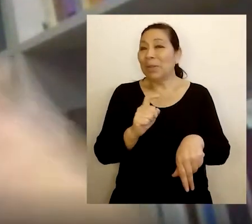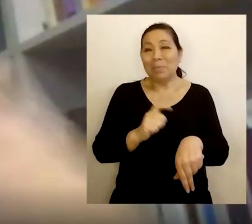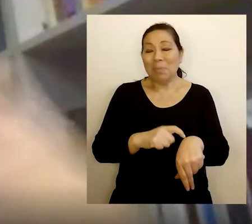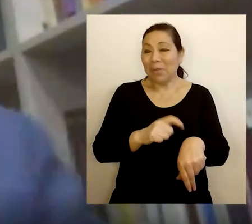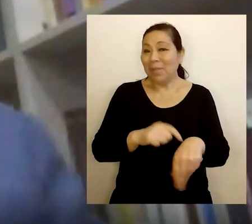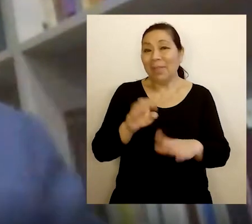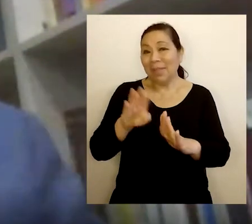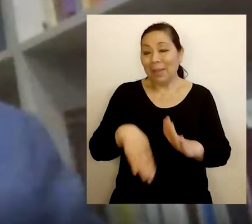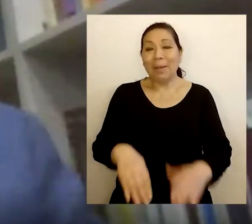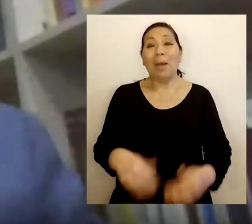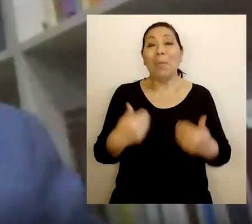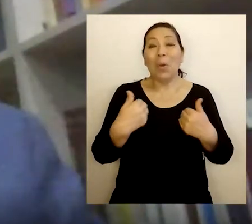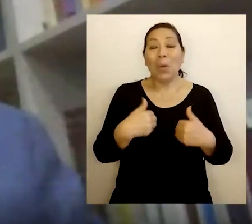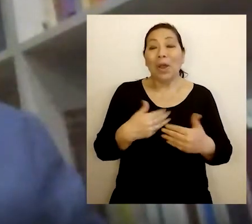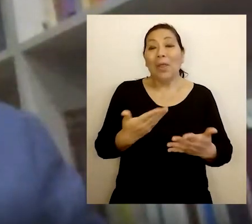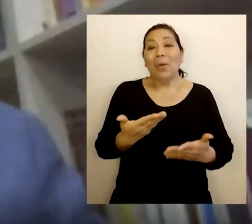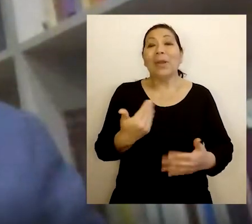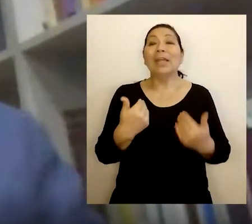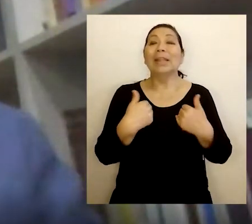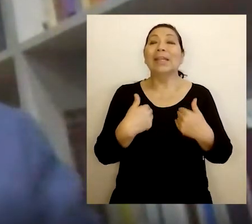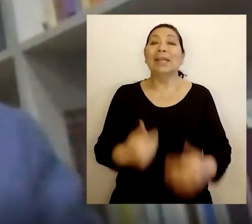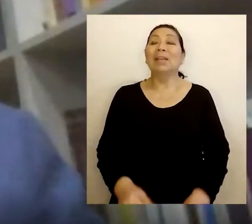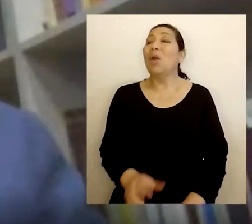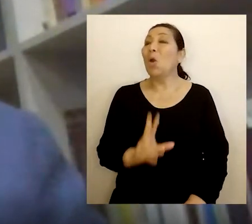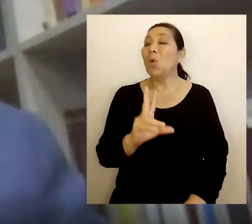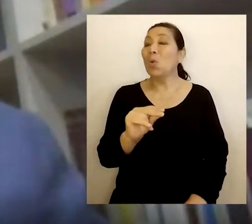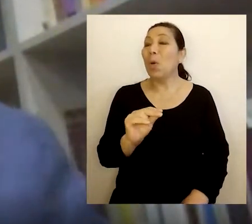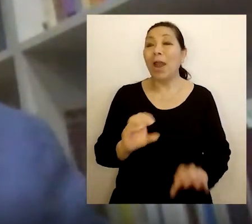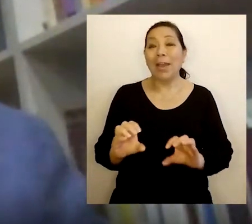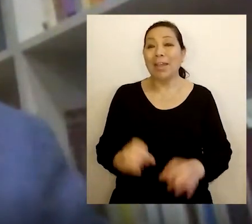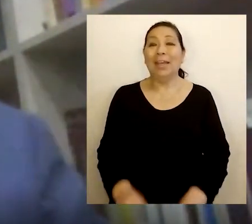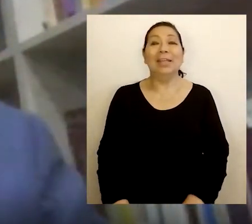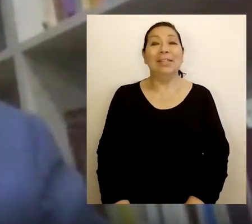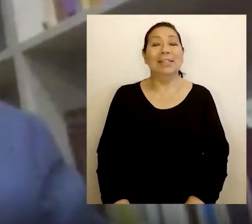o que de repente el abogado de oficio no haya ejercido